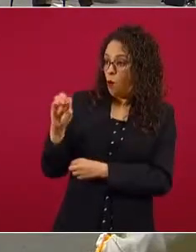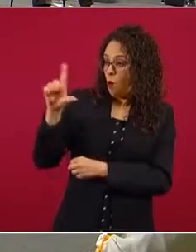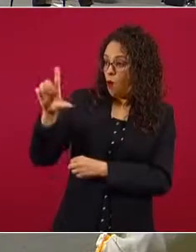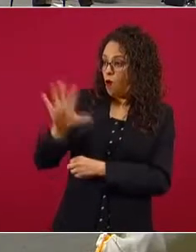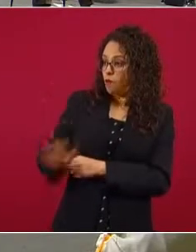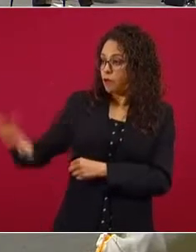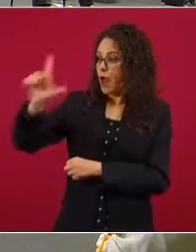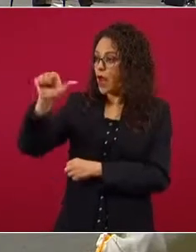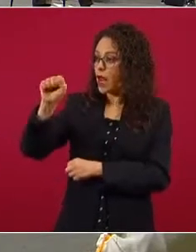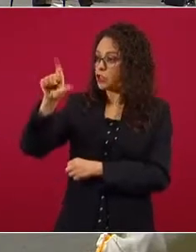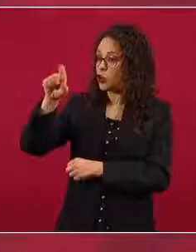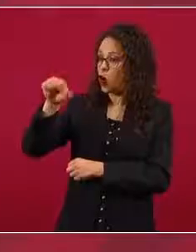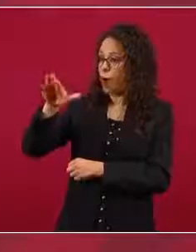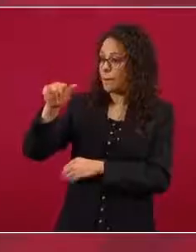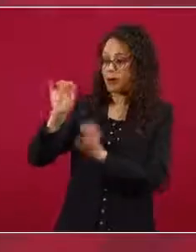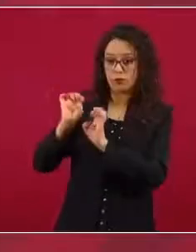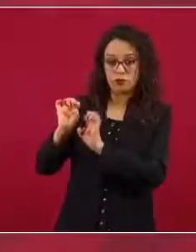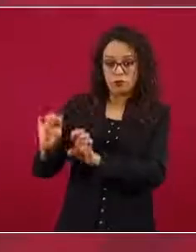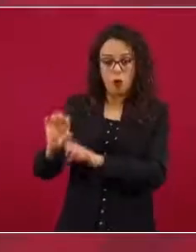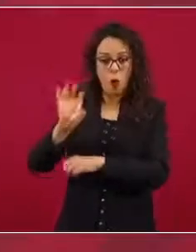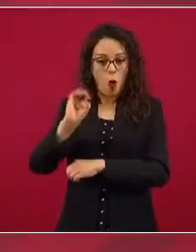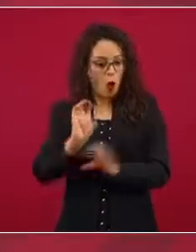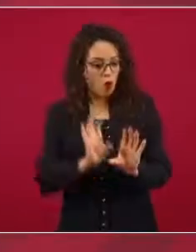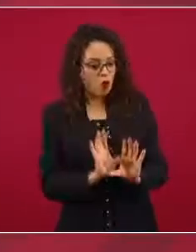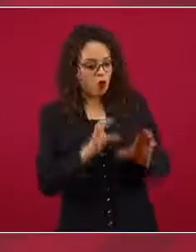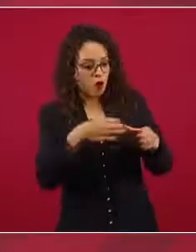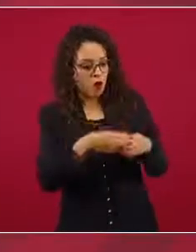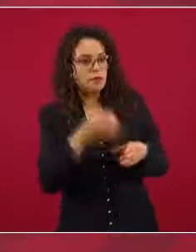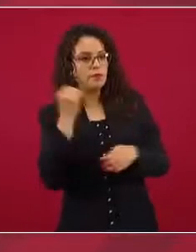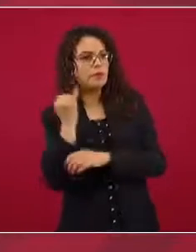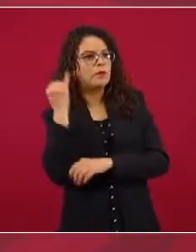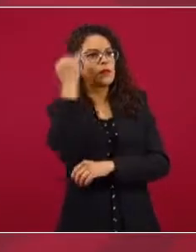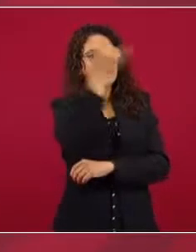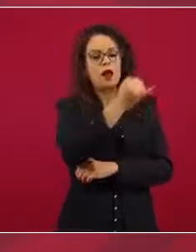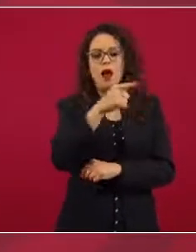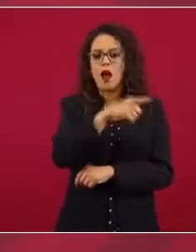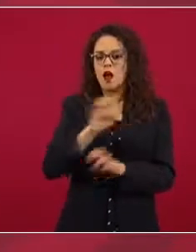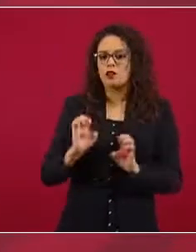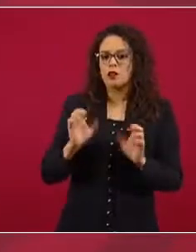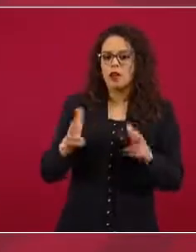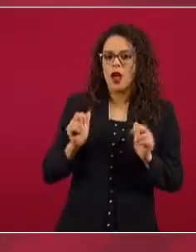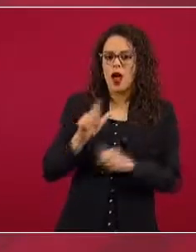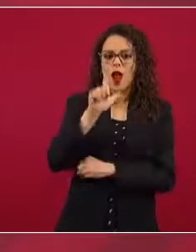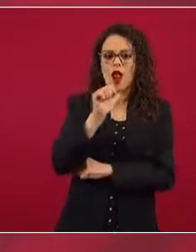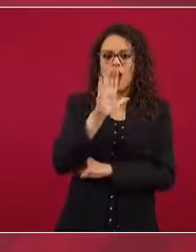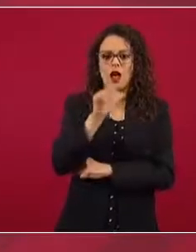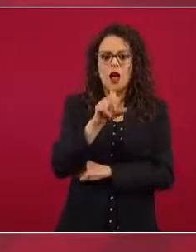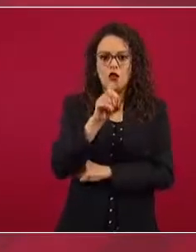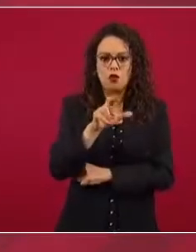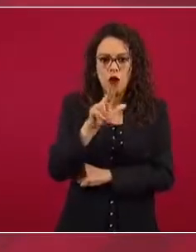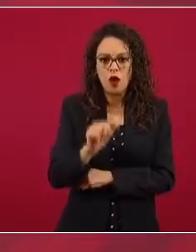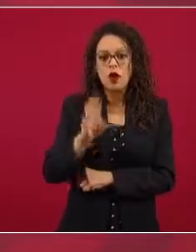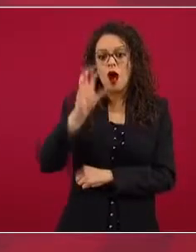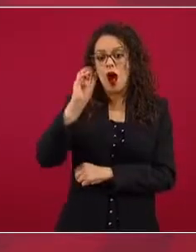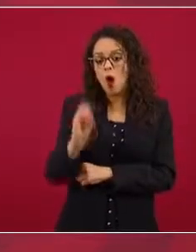en una comunidad de la Candona en Chiapas o en la Tarahumara en